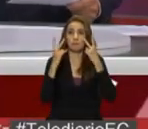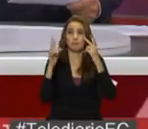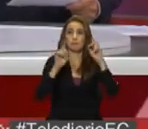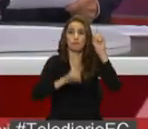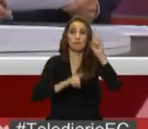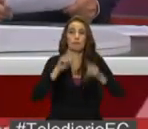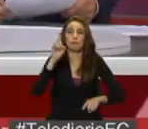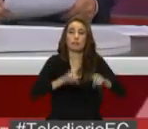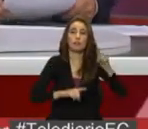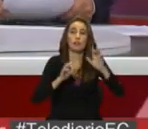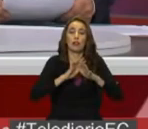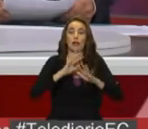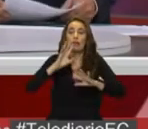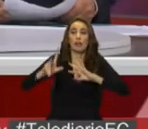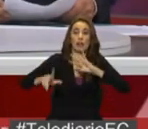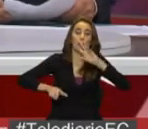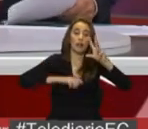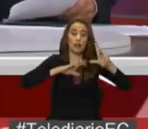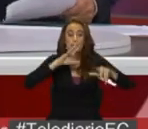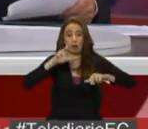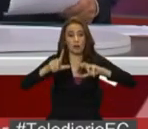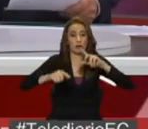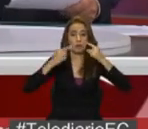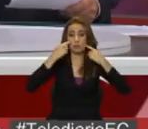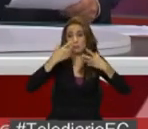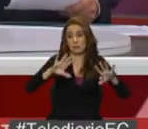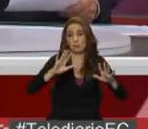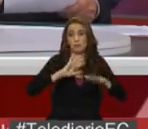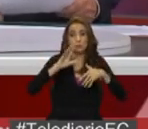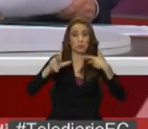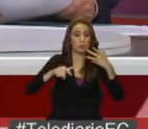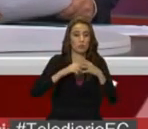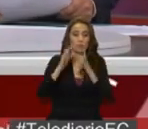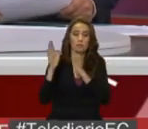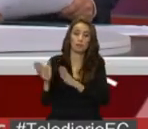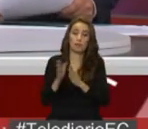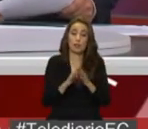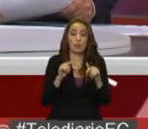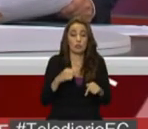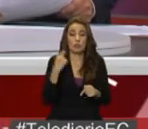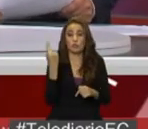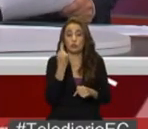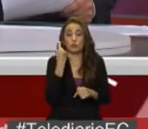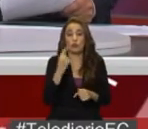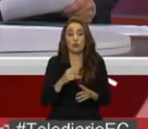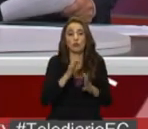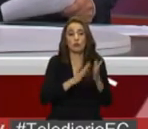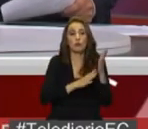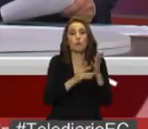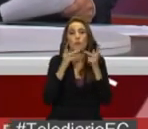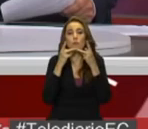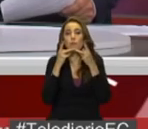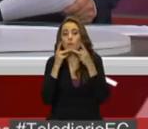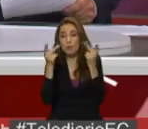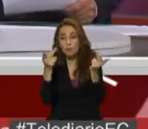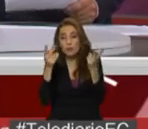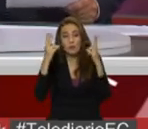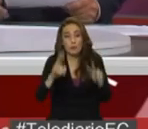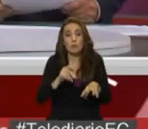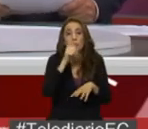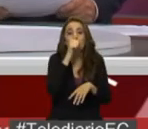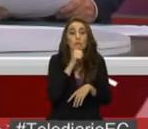hemos visto con asombro que los casos de corrupción están en todo lado, lamentablemente, no solamente en el sector público, sino también en el sector privado.